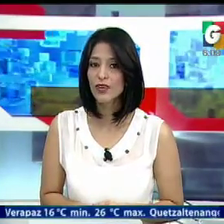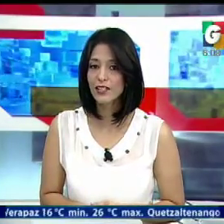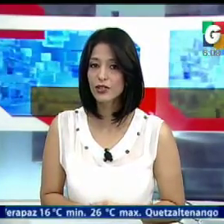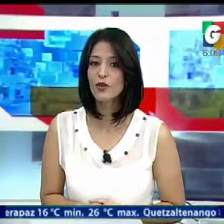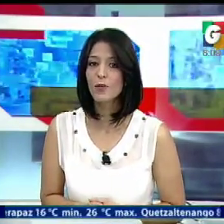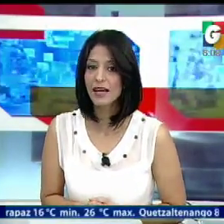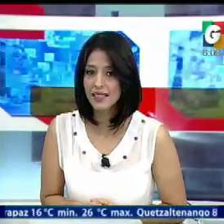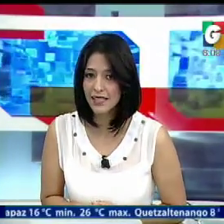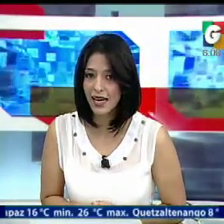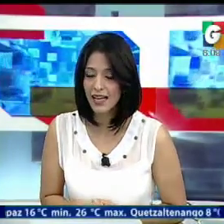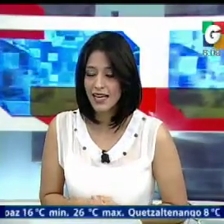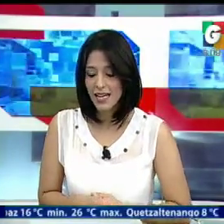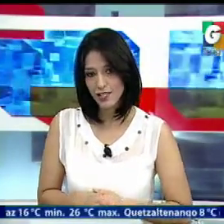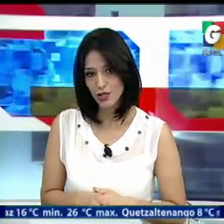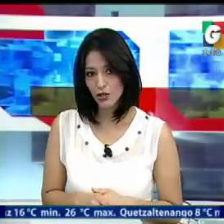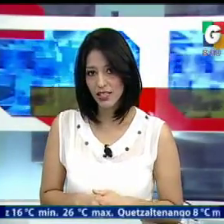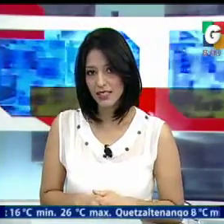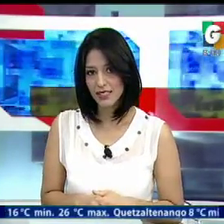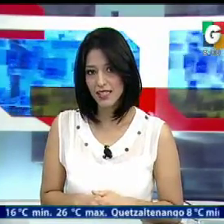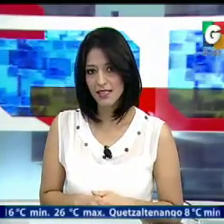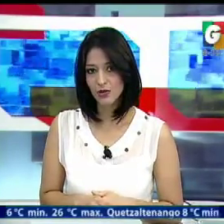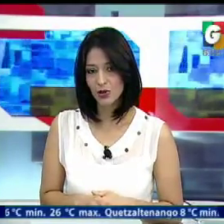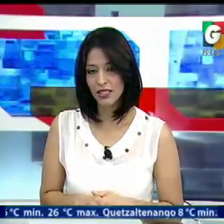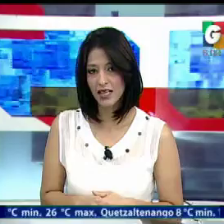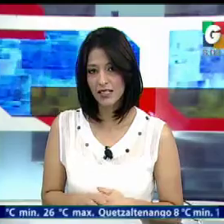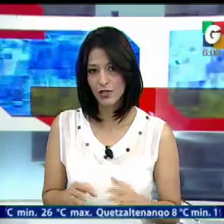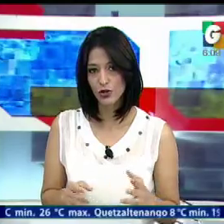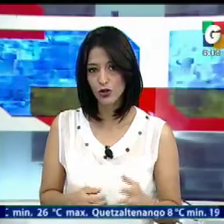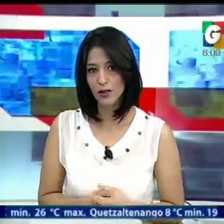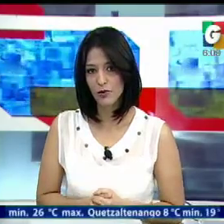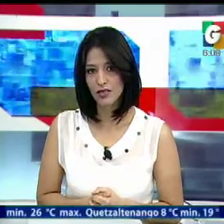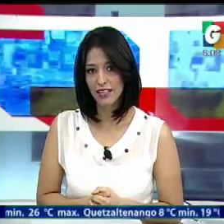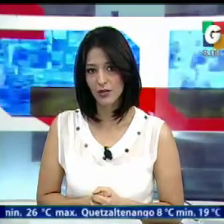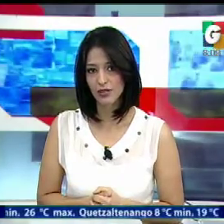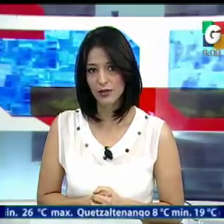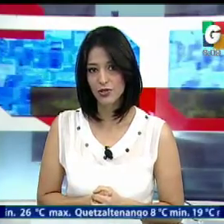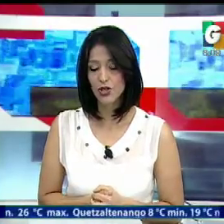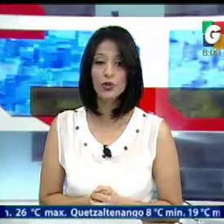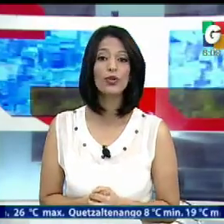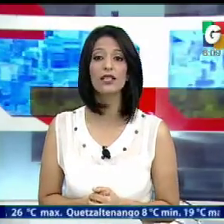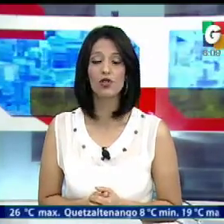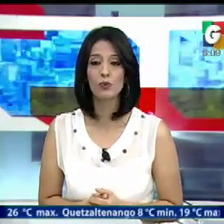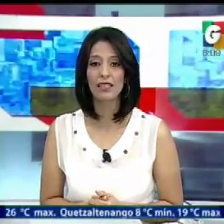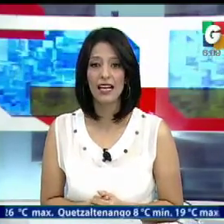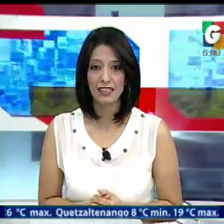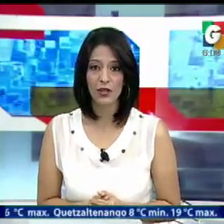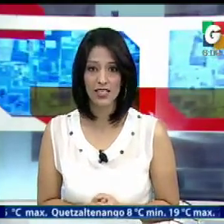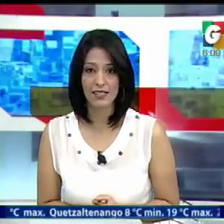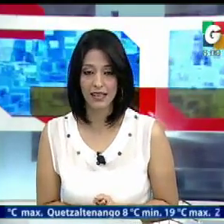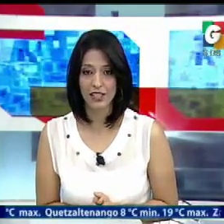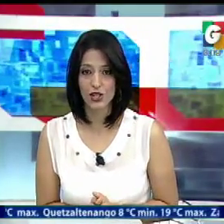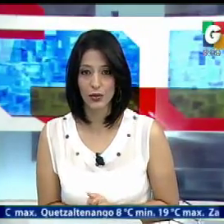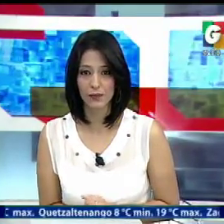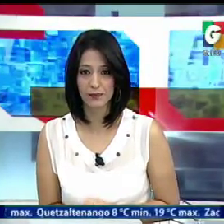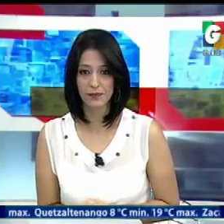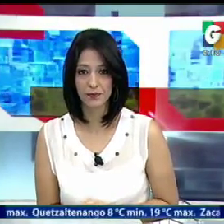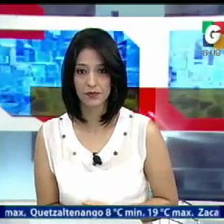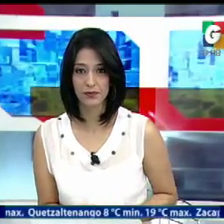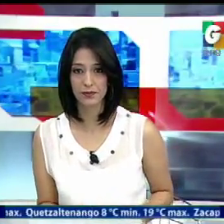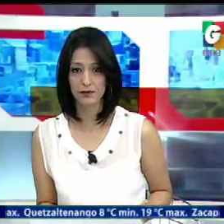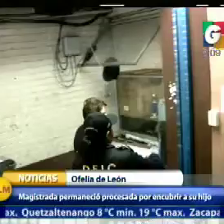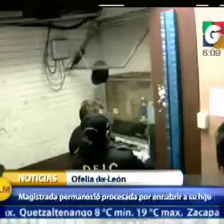hijo Roberto Barreda. Esto es lo que dicen las autoridades y nosotros vamos a ver a continuación un resumen de lo que se ha dicho.